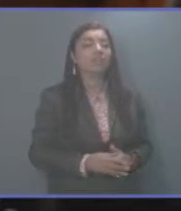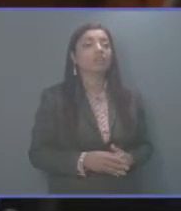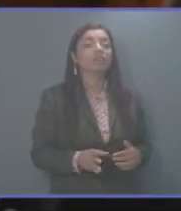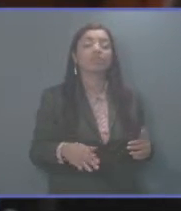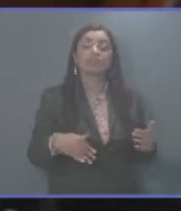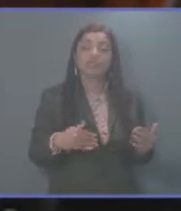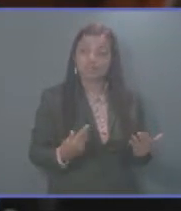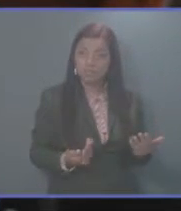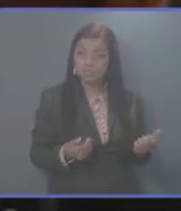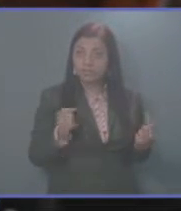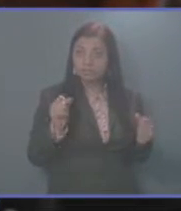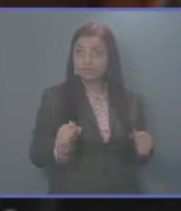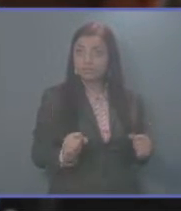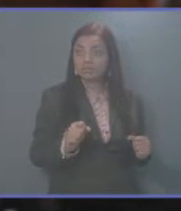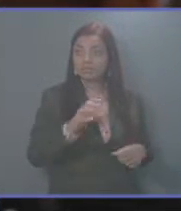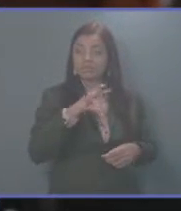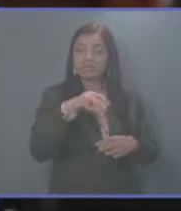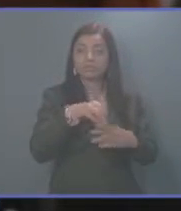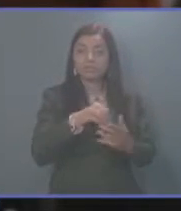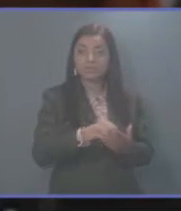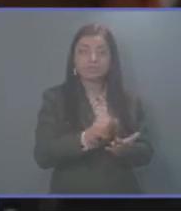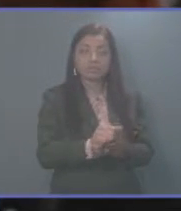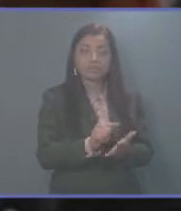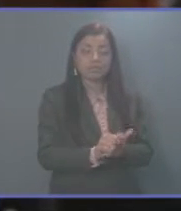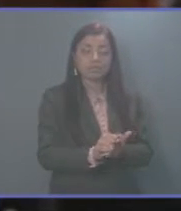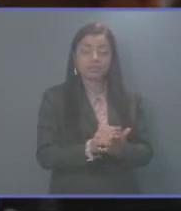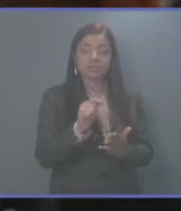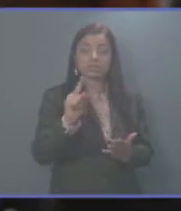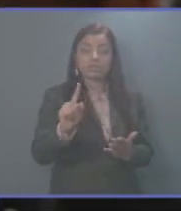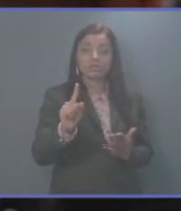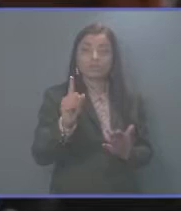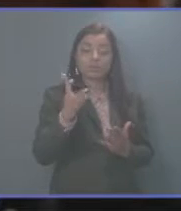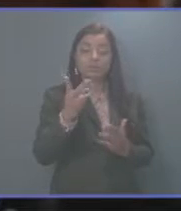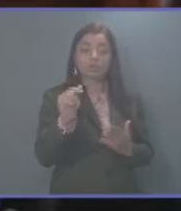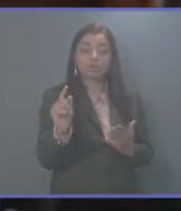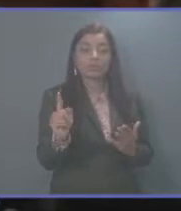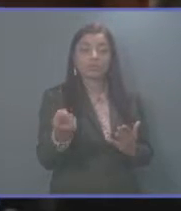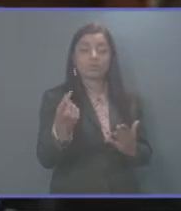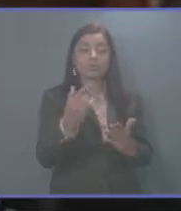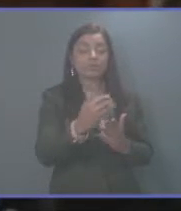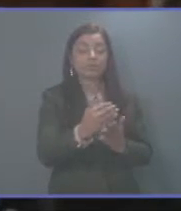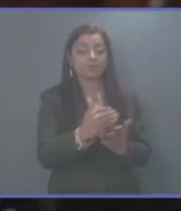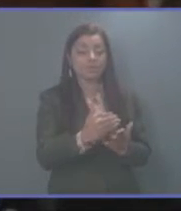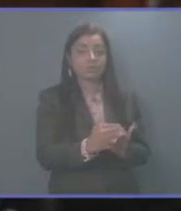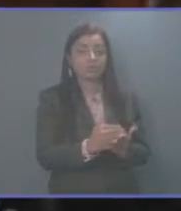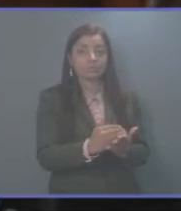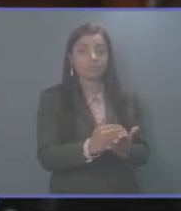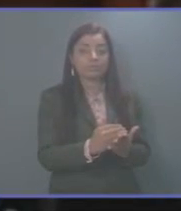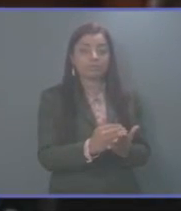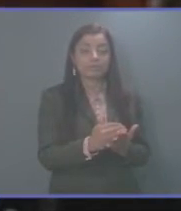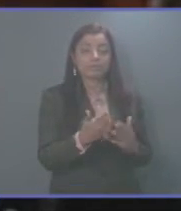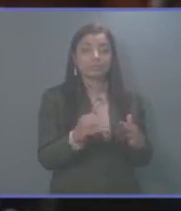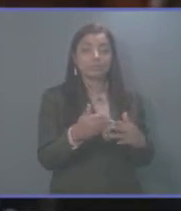Aceptar incluir en el artículo 1, numeral 1, quedando de la siguiente manera.